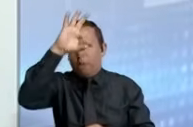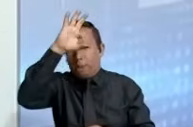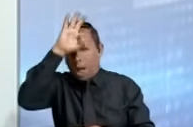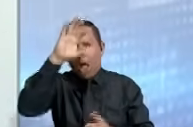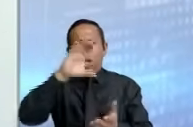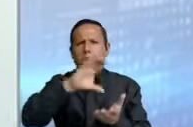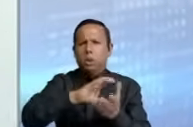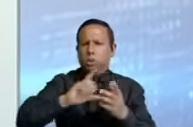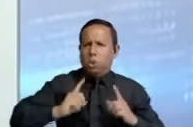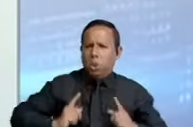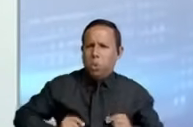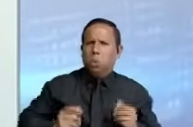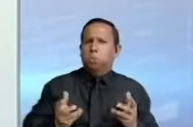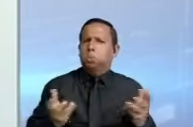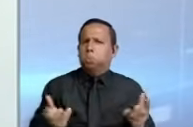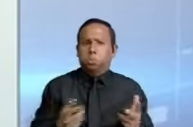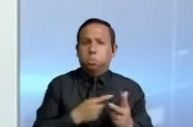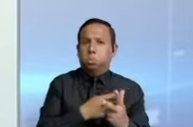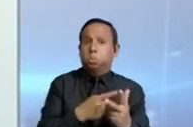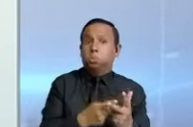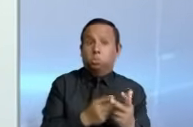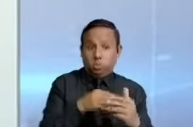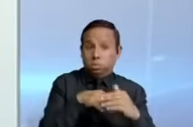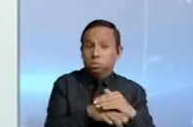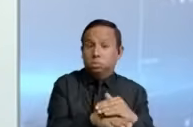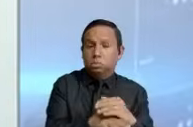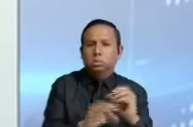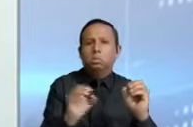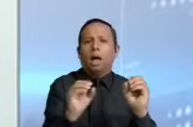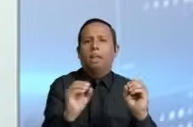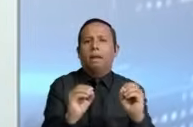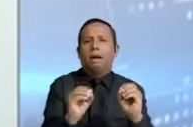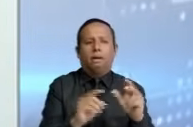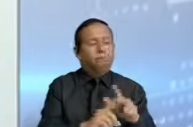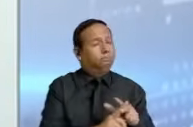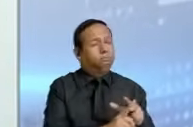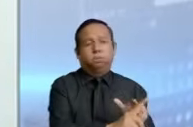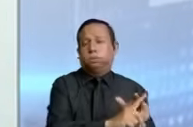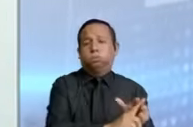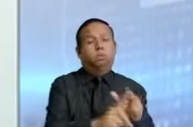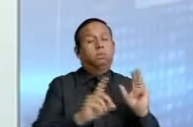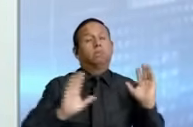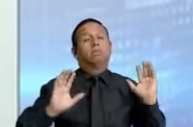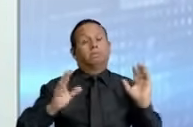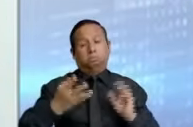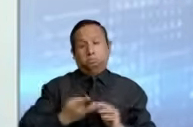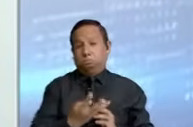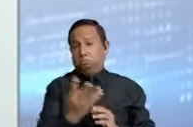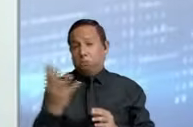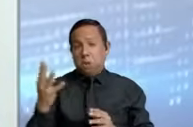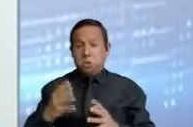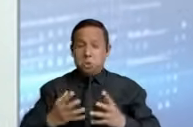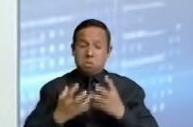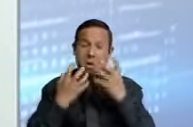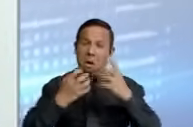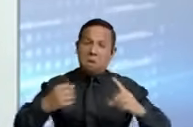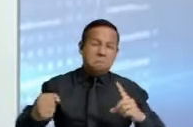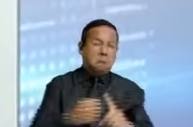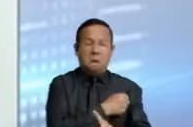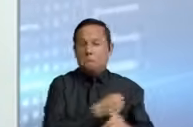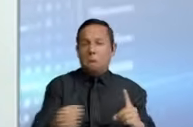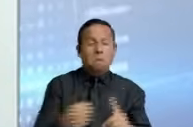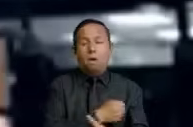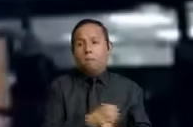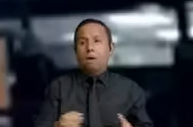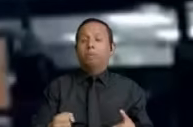centros de salud los mismos que no fueron ubicados en nuestro sector ya se habían retirado y tampoco existe